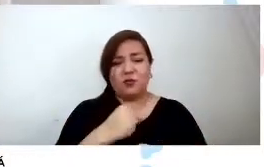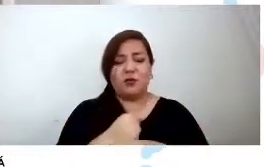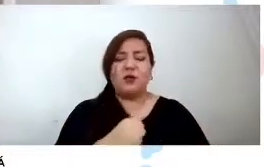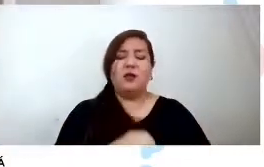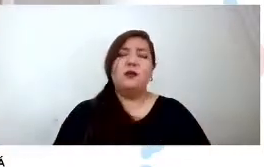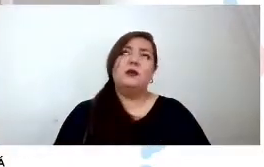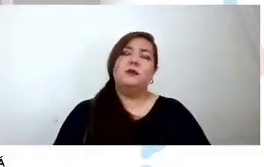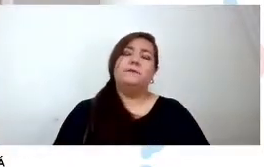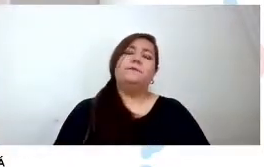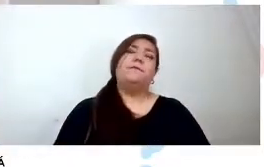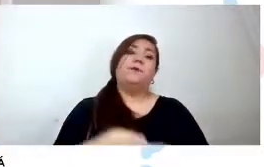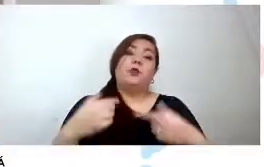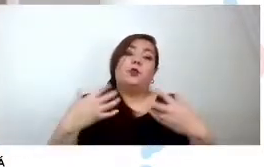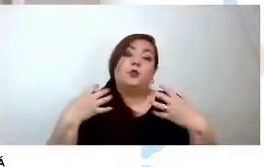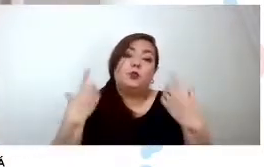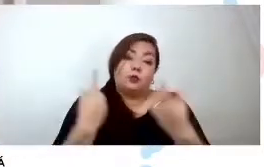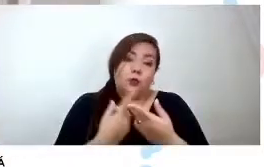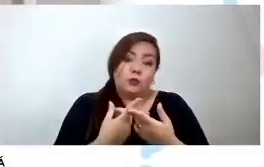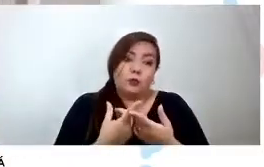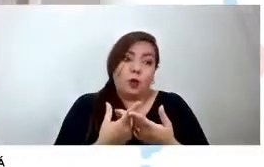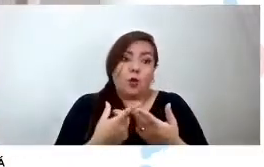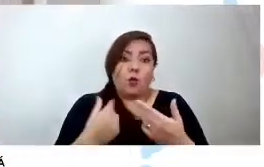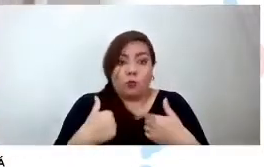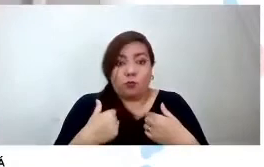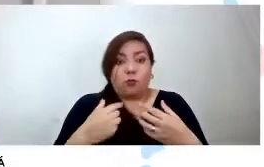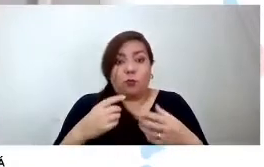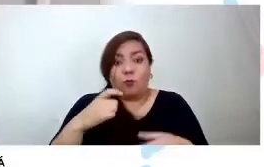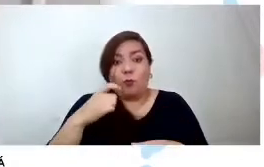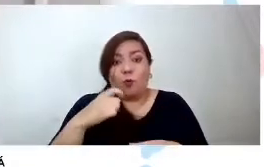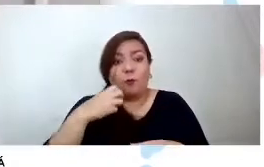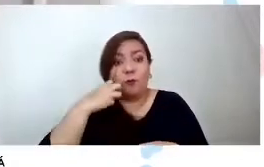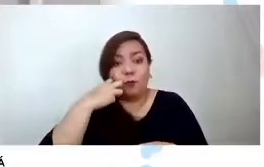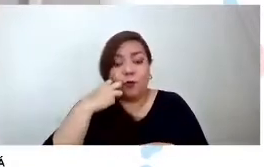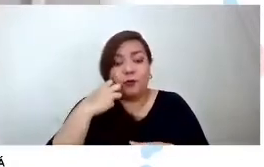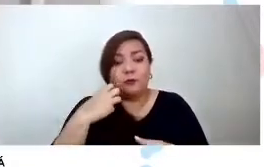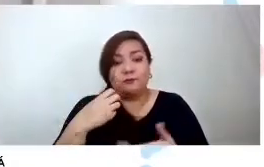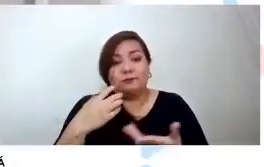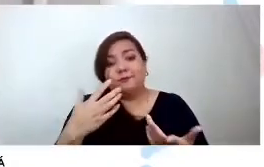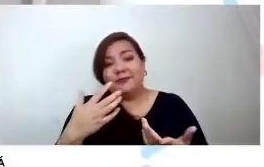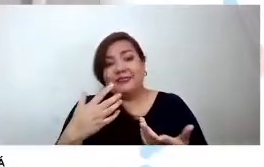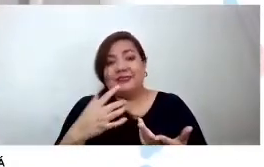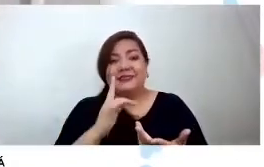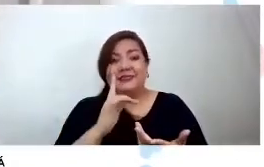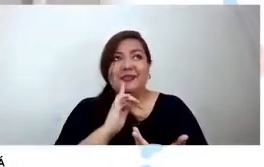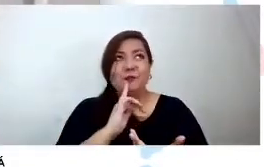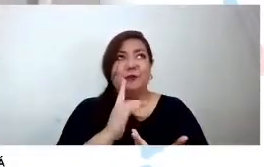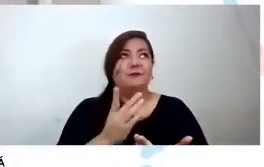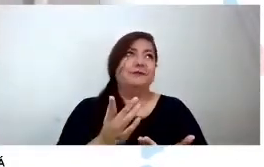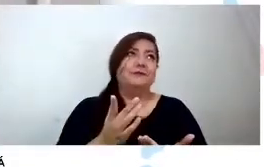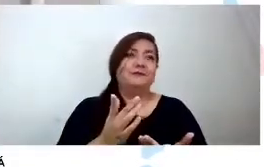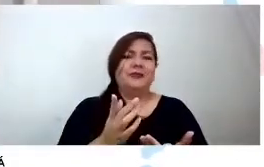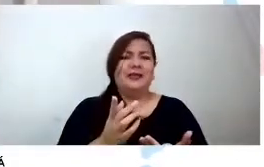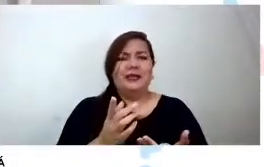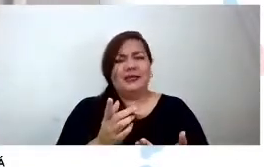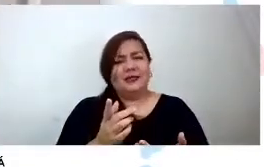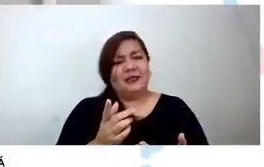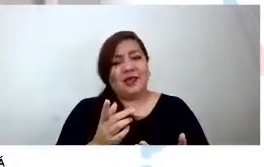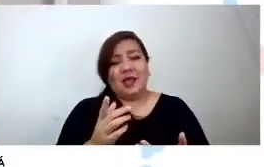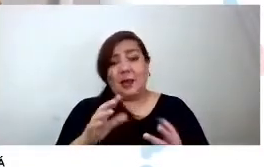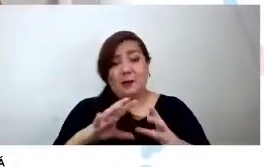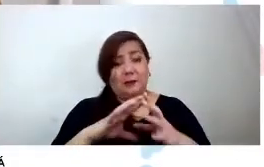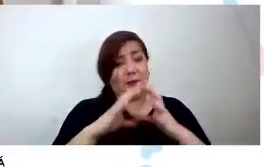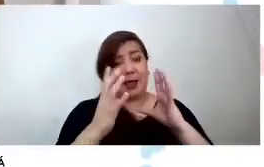Y en nuestro caso, como especie, tenemos súper maltratado nuestro